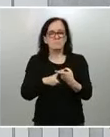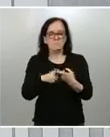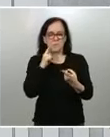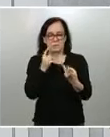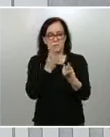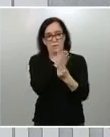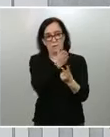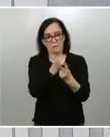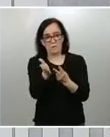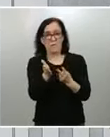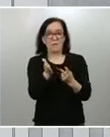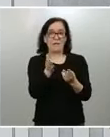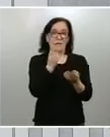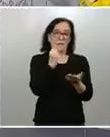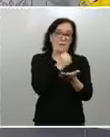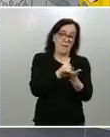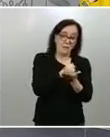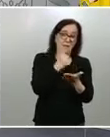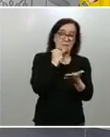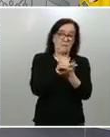terapias y de las vacunas